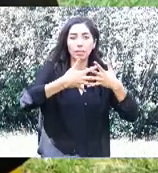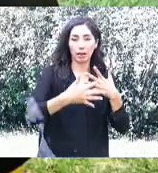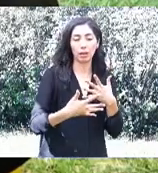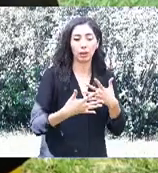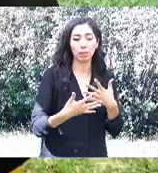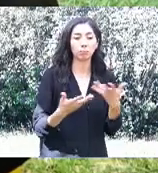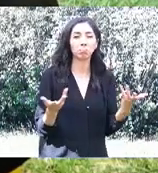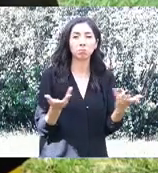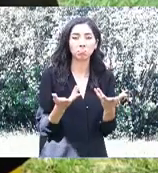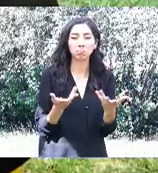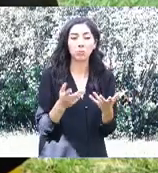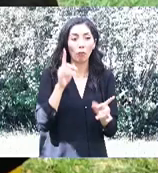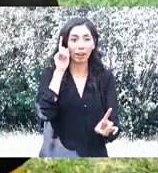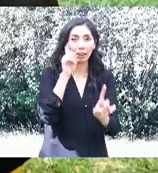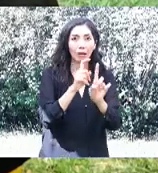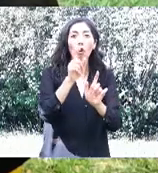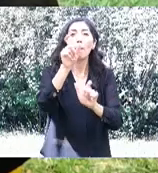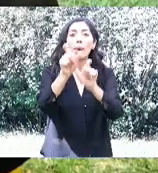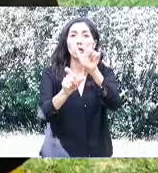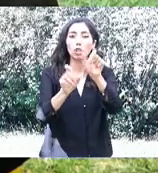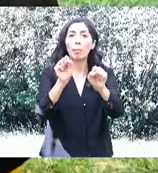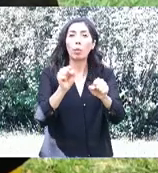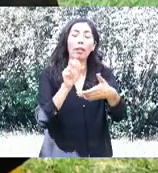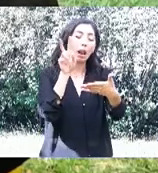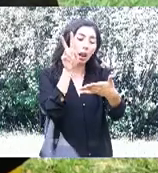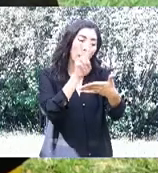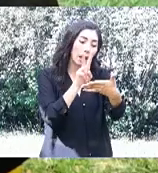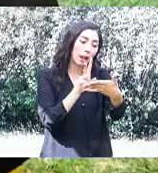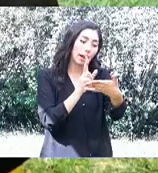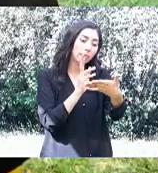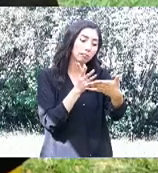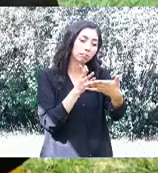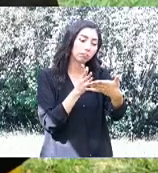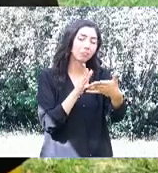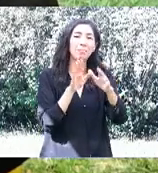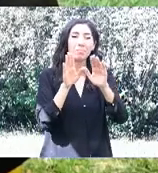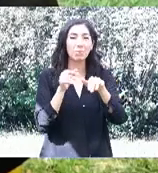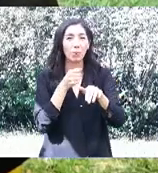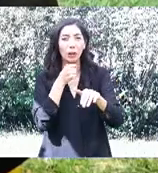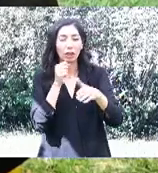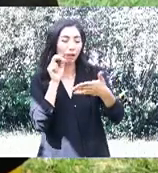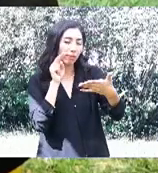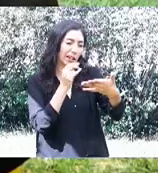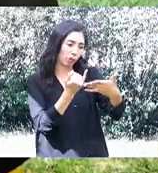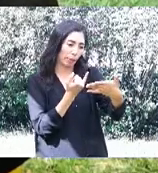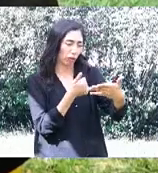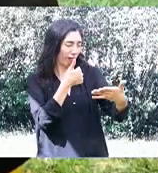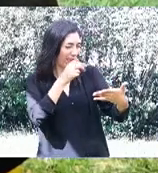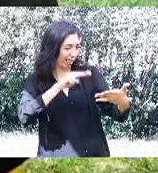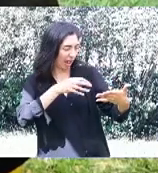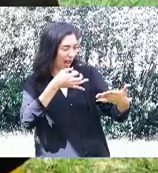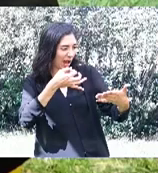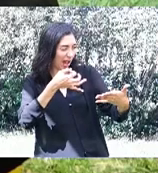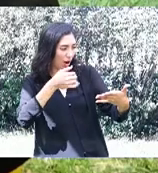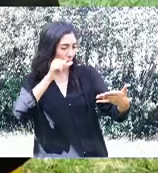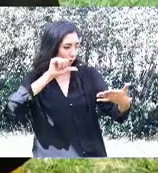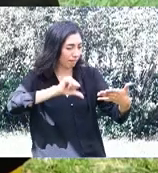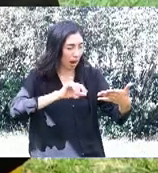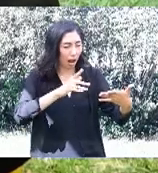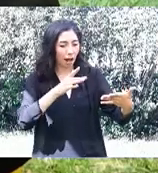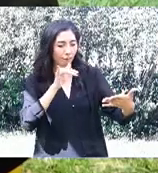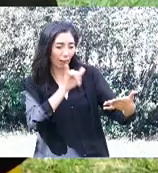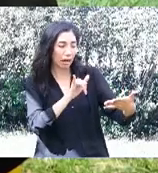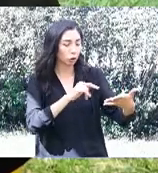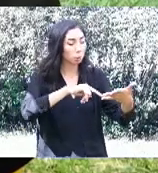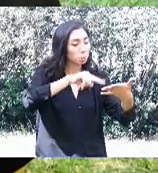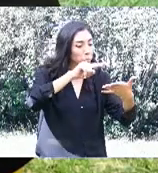las personas lean sigan los mismos pasos que el periodista verificador hace Y de esa forma pueden identificar ellos mismos